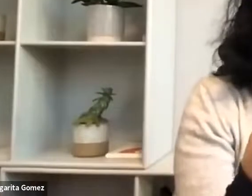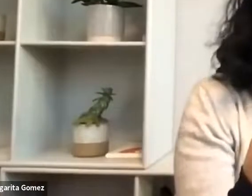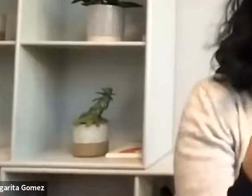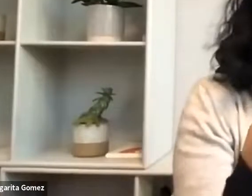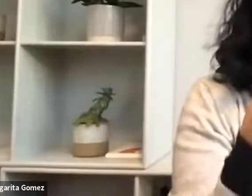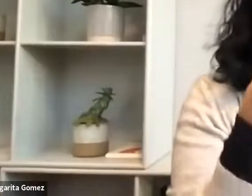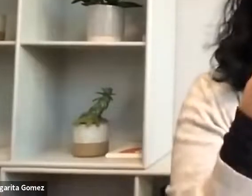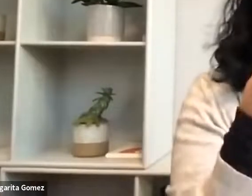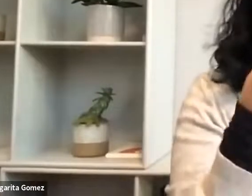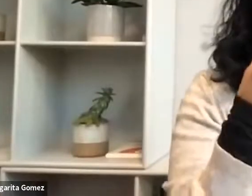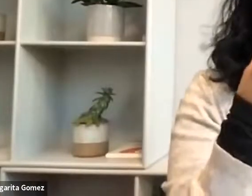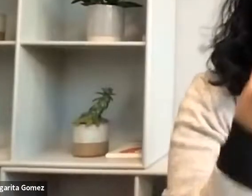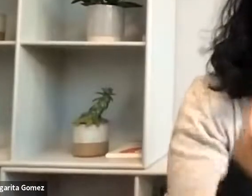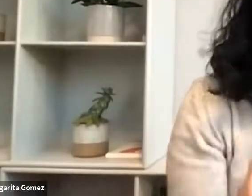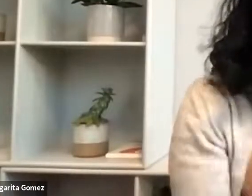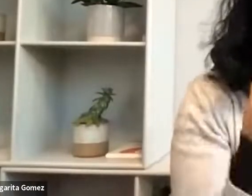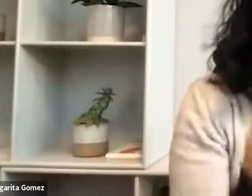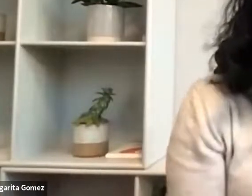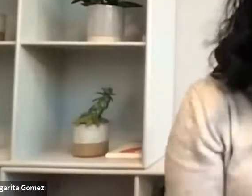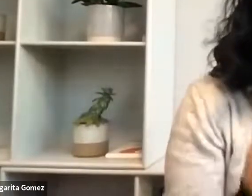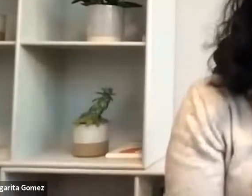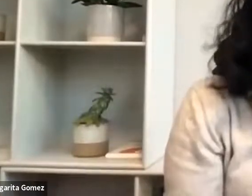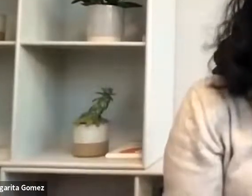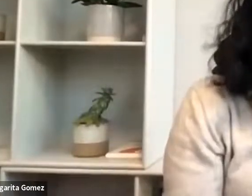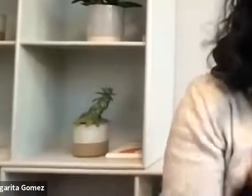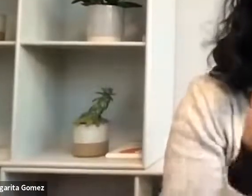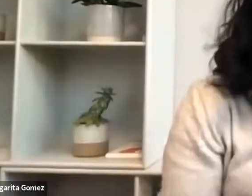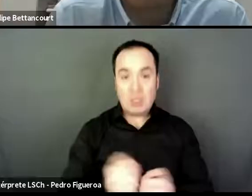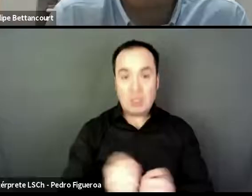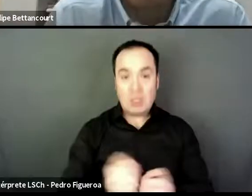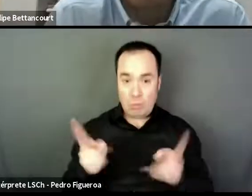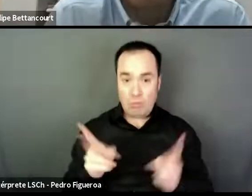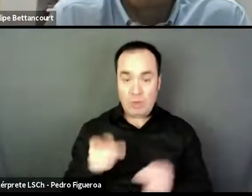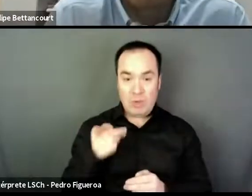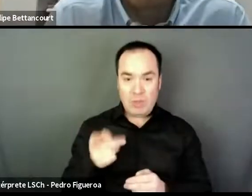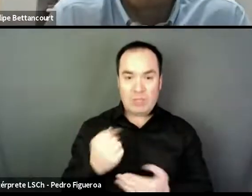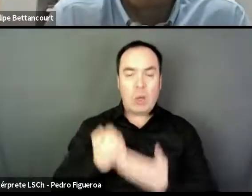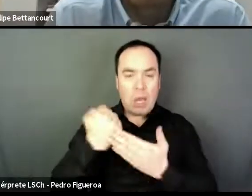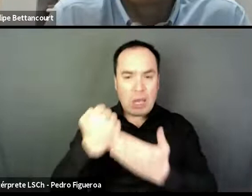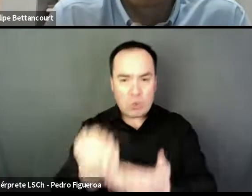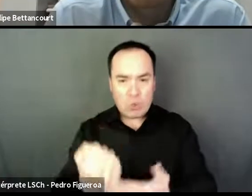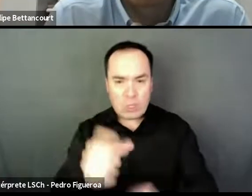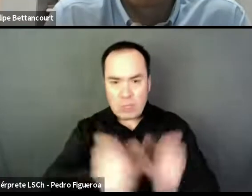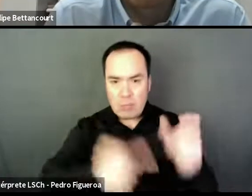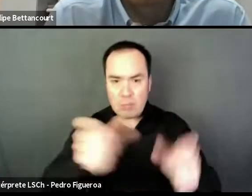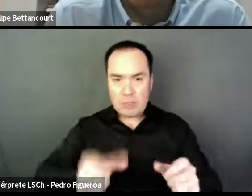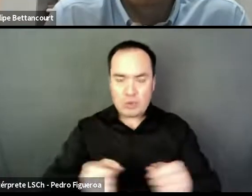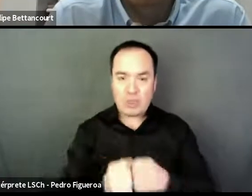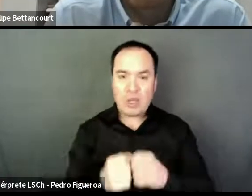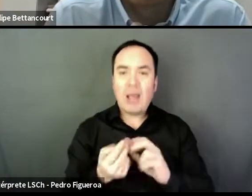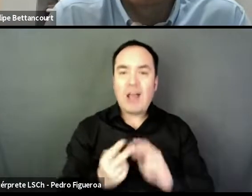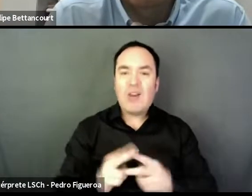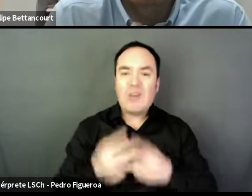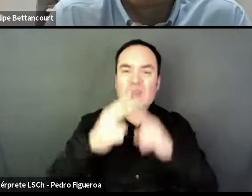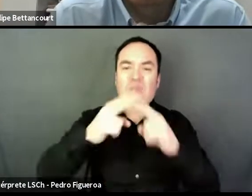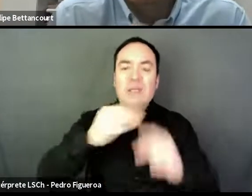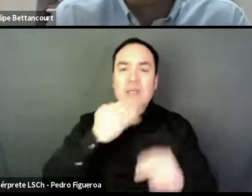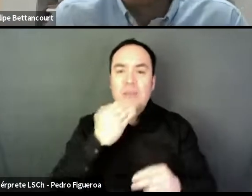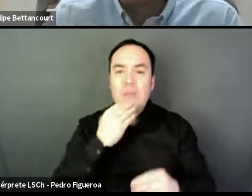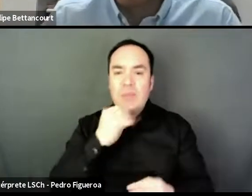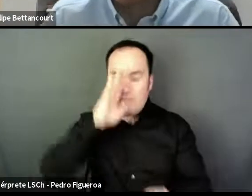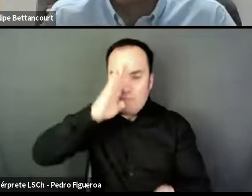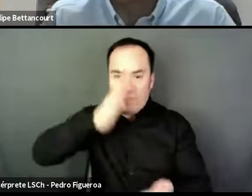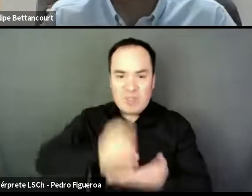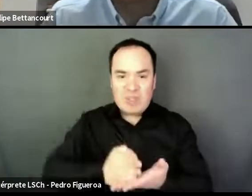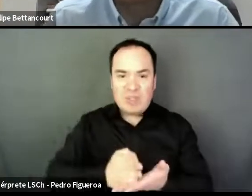poniendo en la mesa es donde los funcionarios públicos ayudan a construir y a tomar también decisiones dentro